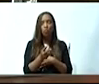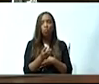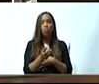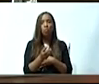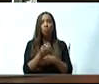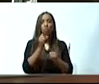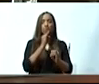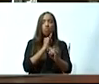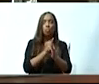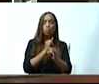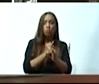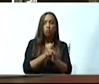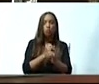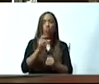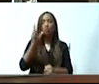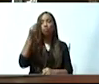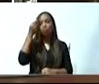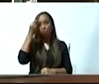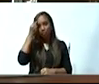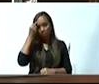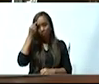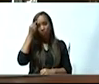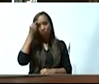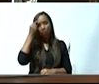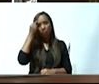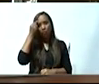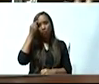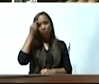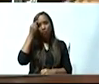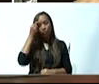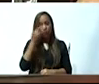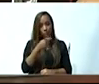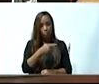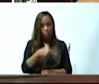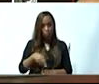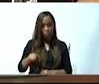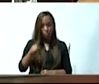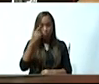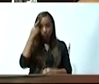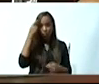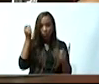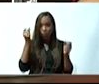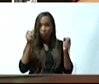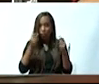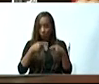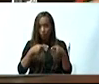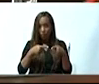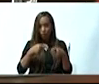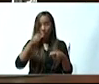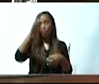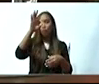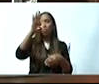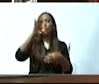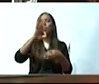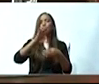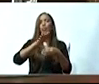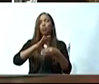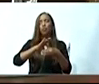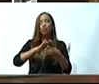votación el informe que rinde la comisión. Los que estén de acuerdo, pulsen sí, y los que no estén de acuerdo, pulsen no.